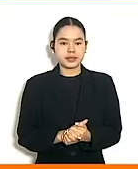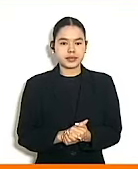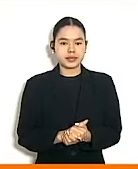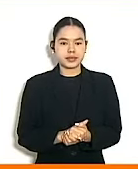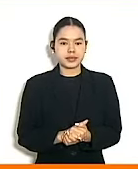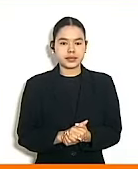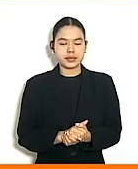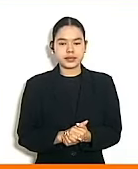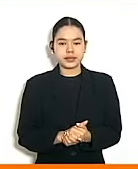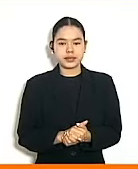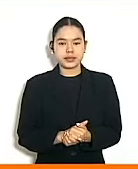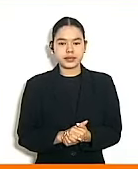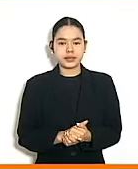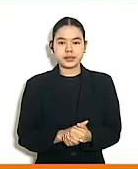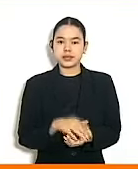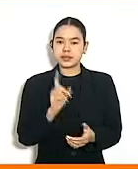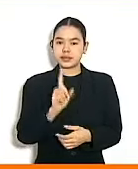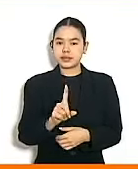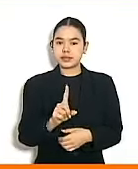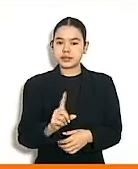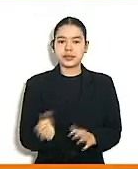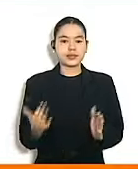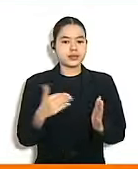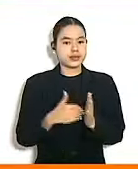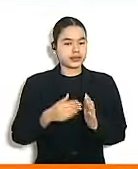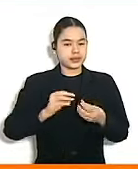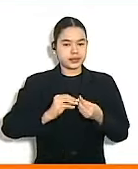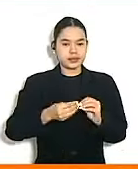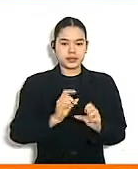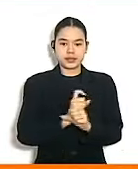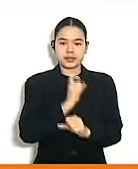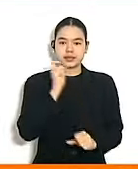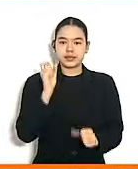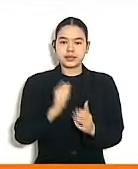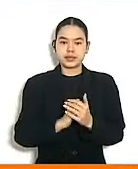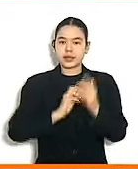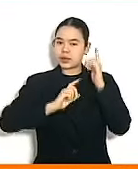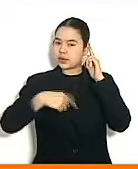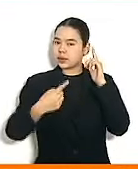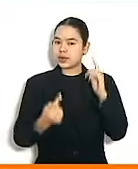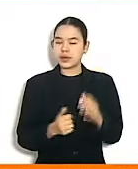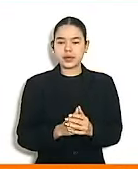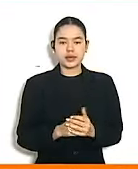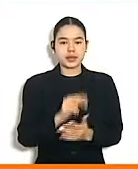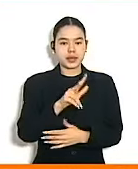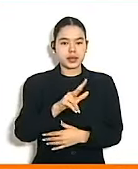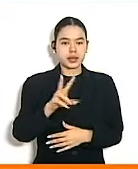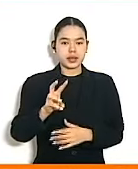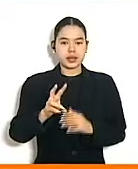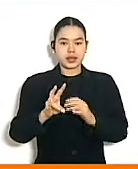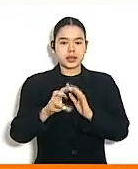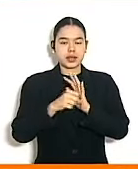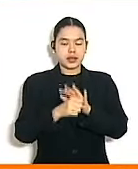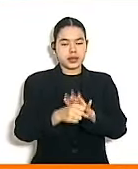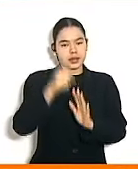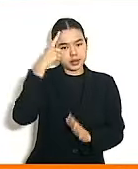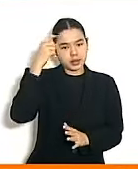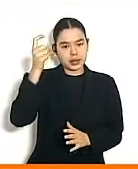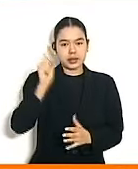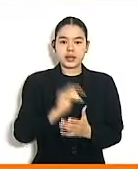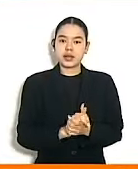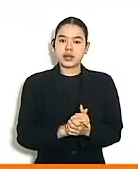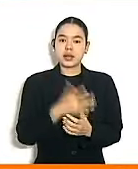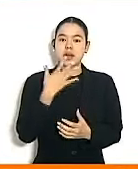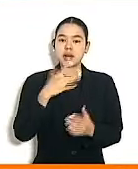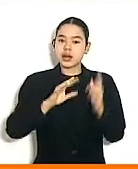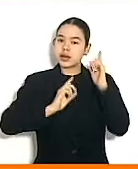porque este es el 1. Con gusto repito los números ganadores para diaria 37 con su símbolo de sueños,